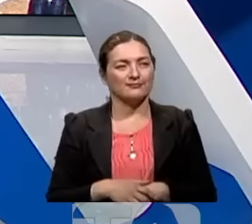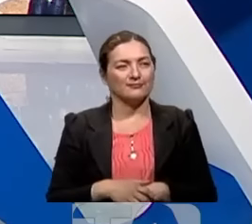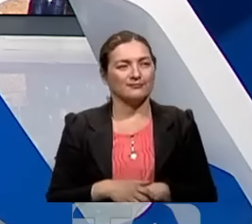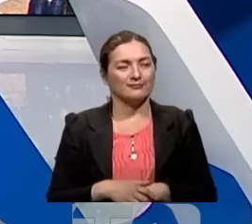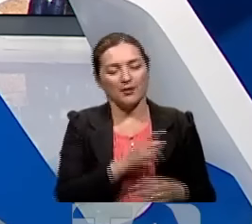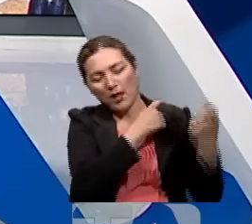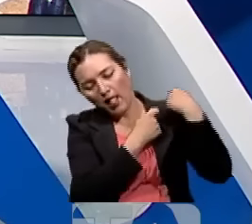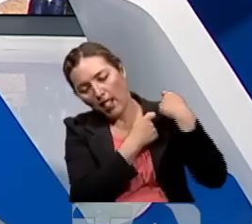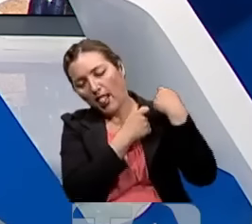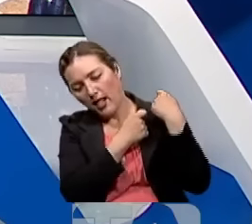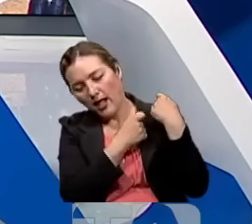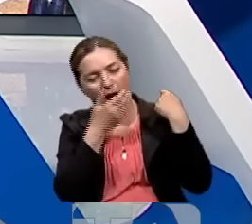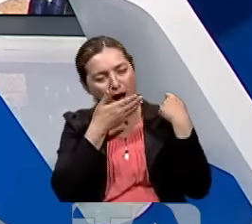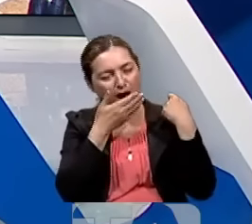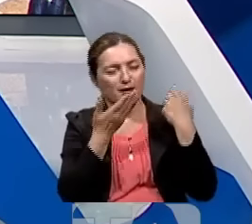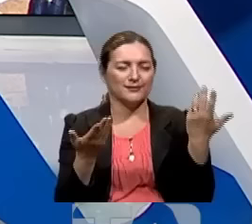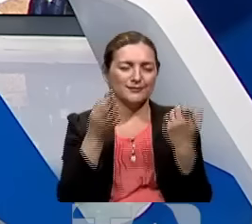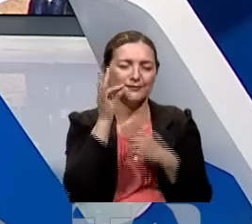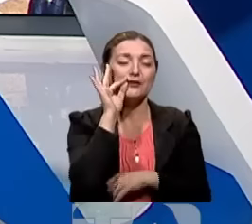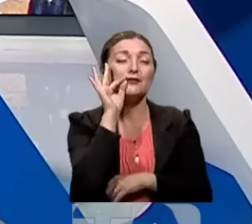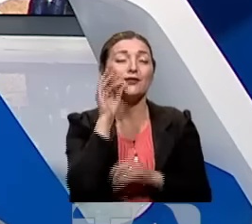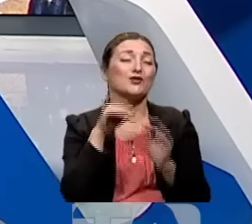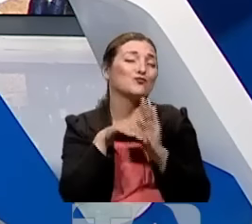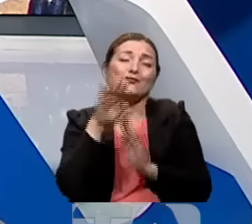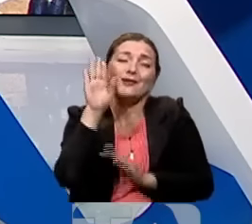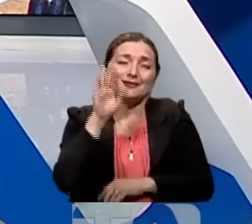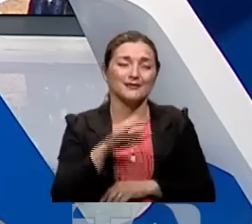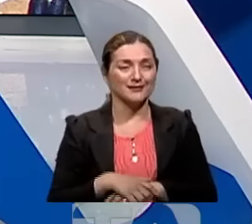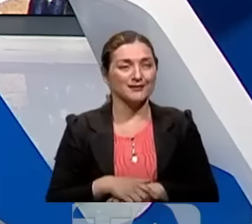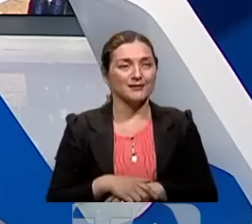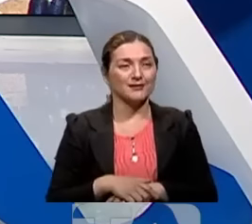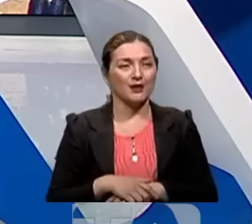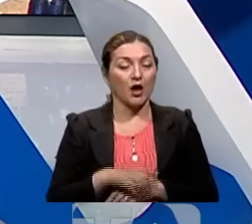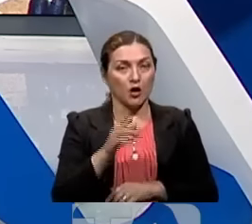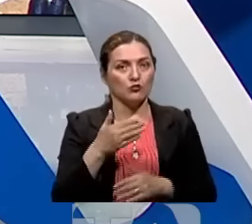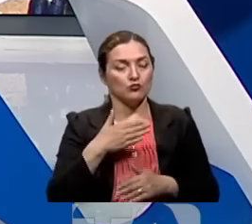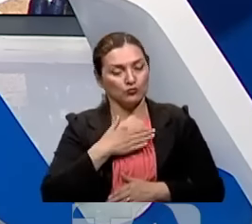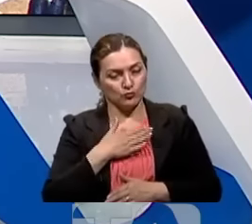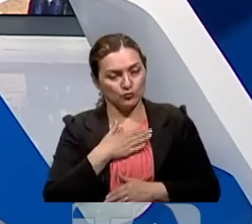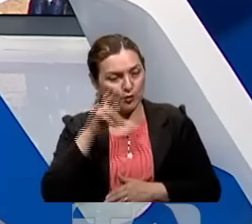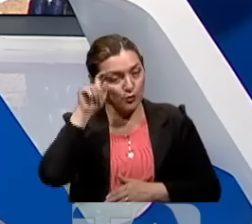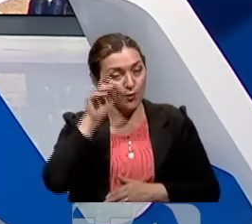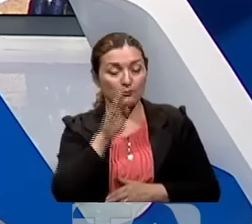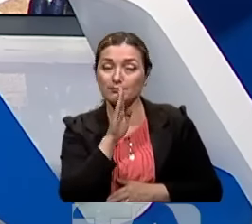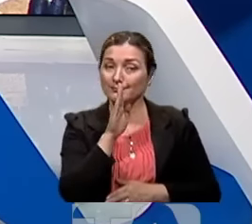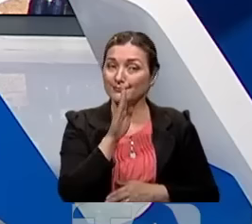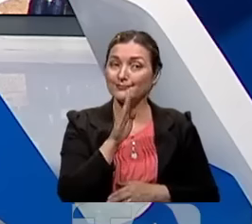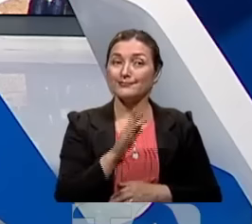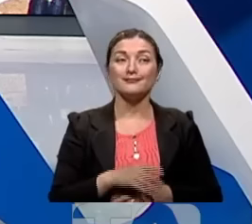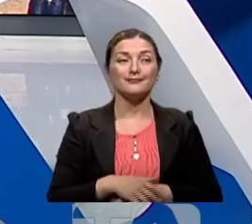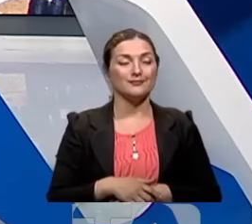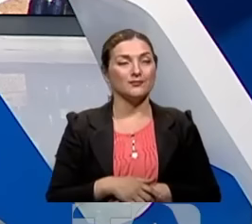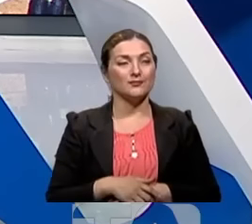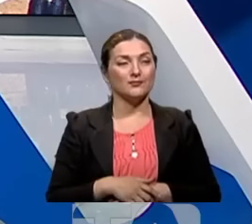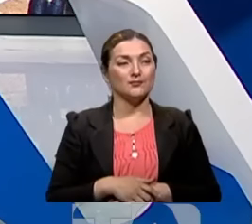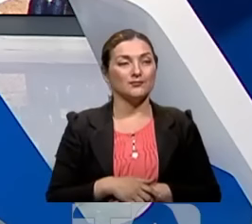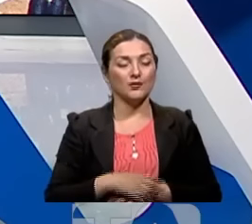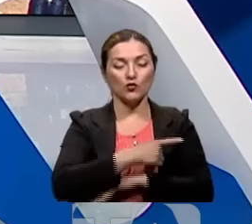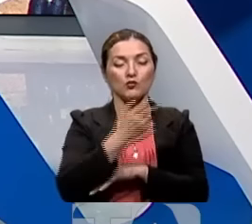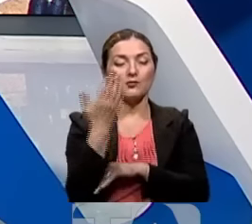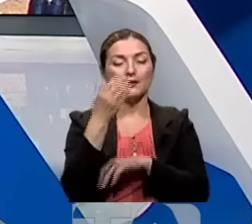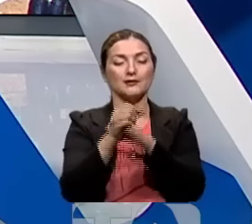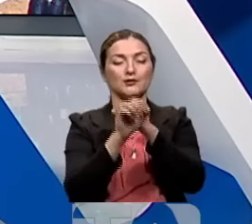ahí en la mochila, ¿no? Lo más delicioso. Oigan, que hay un pancito en la cima. Les tengo algo que seguramente le va a recordar aquellos tiempos. Un día como